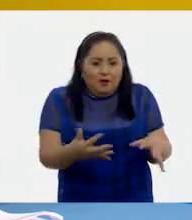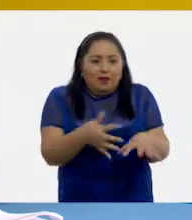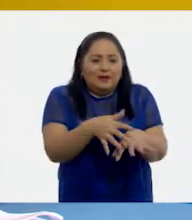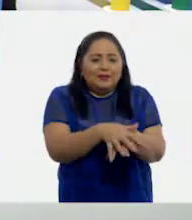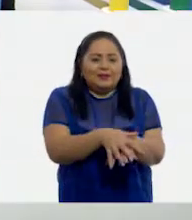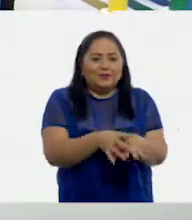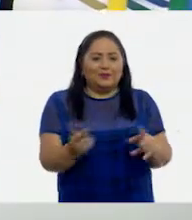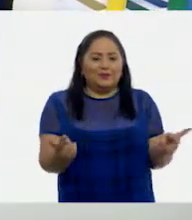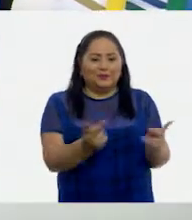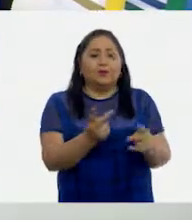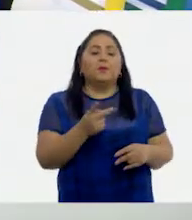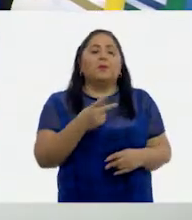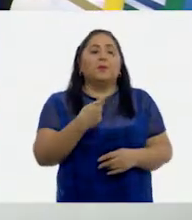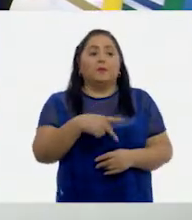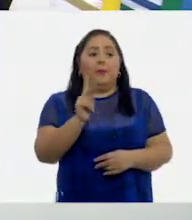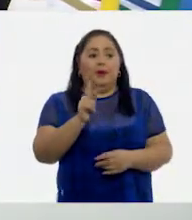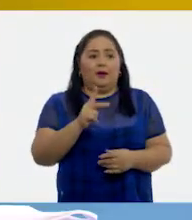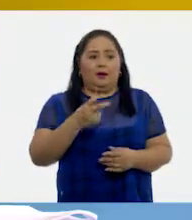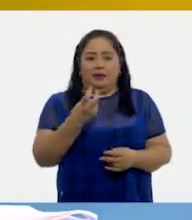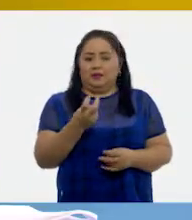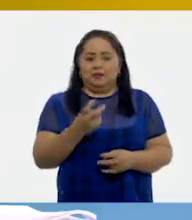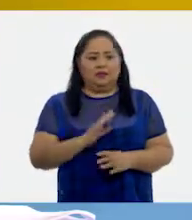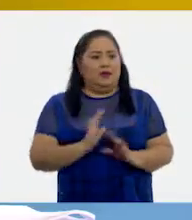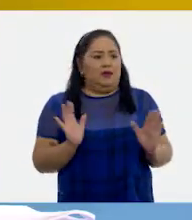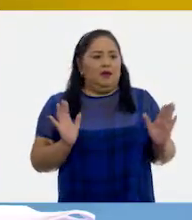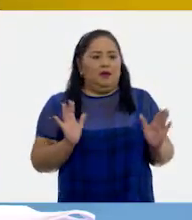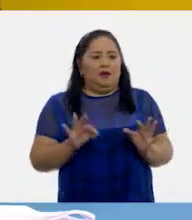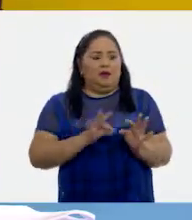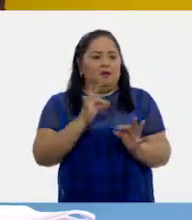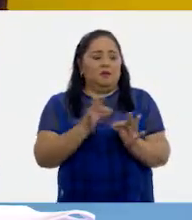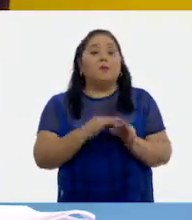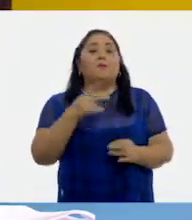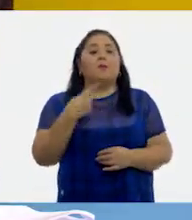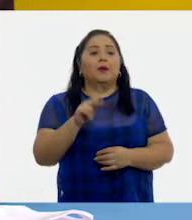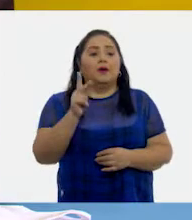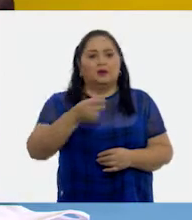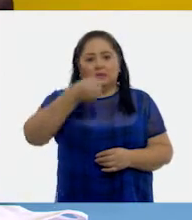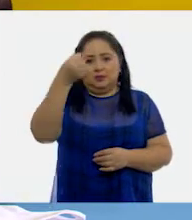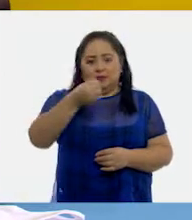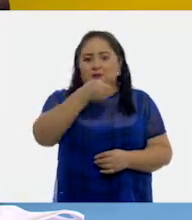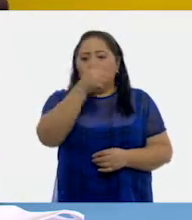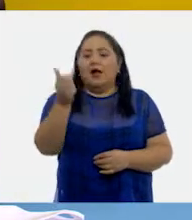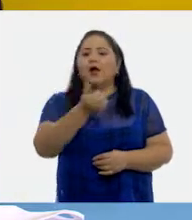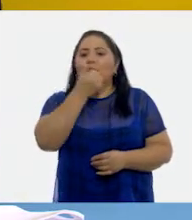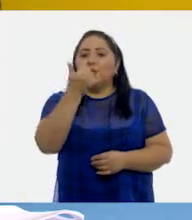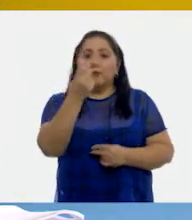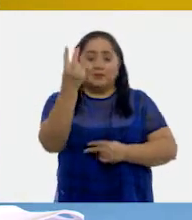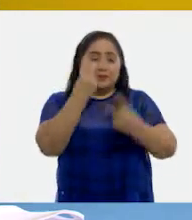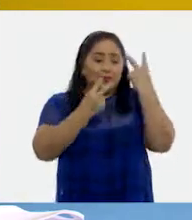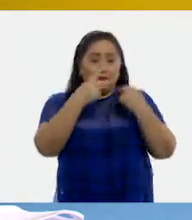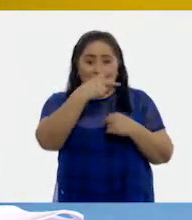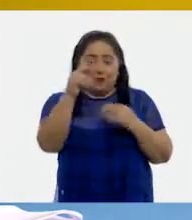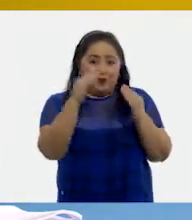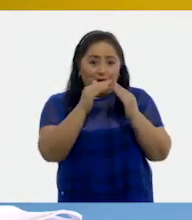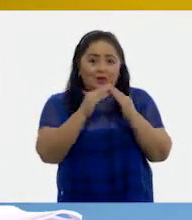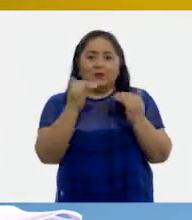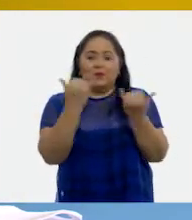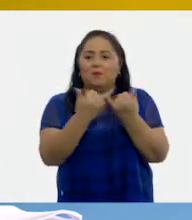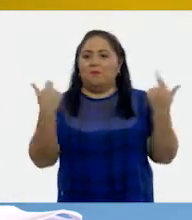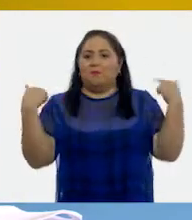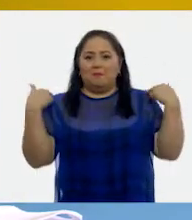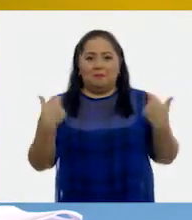pros y contras. Por mi parte, ha sido todo. Y saludos a los alumnos y alumnas que nos ven en casa, también a los